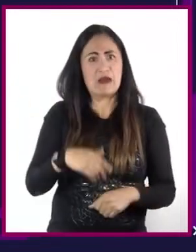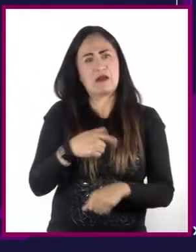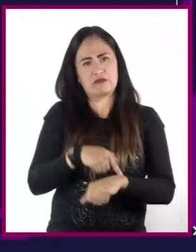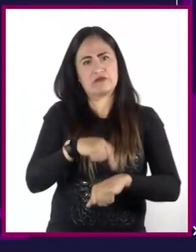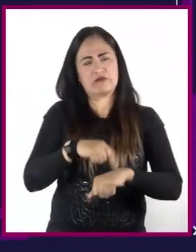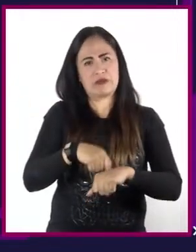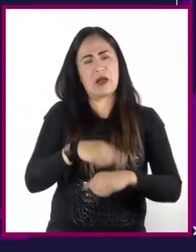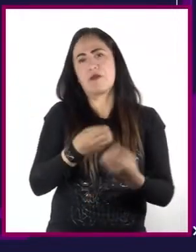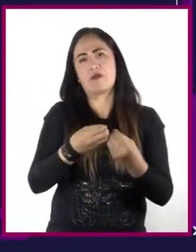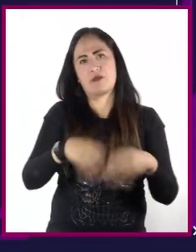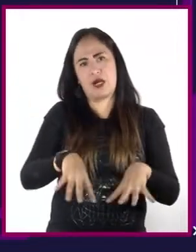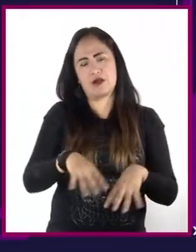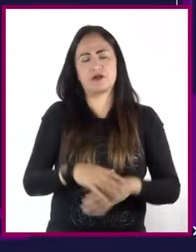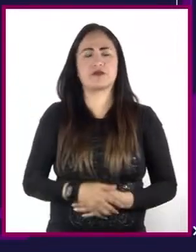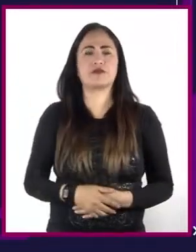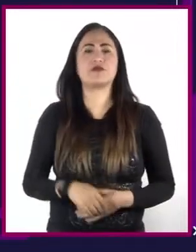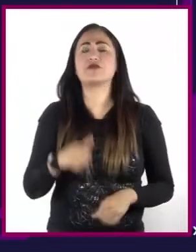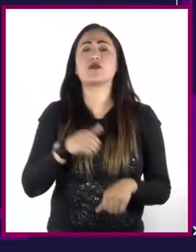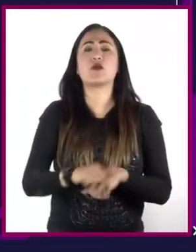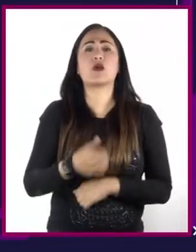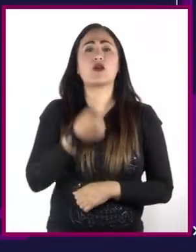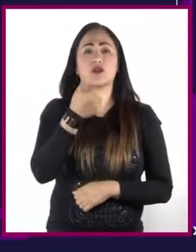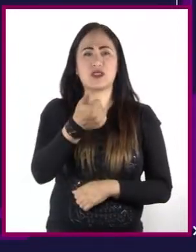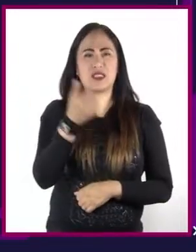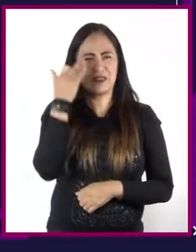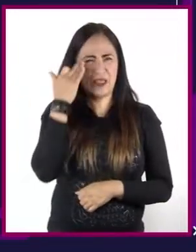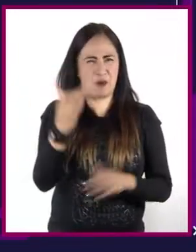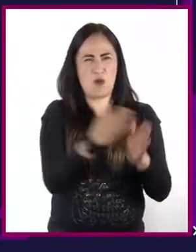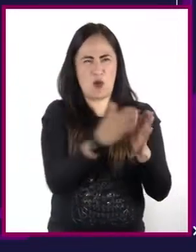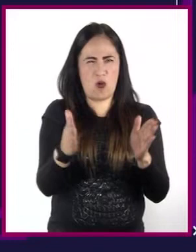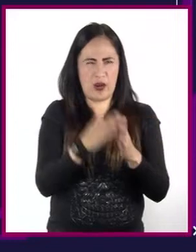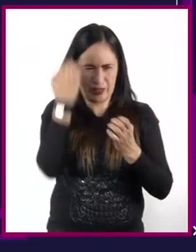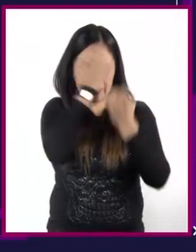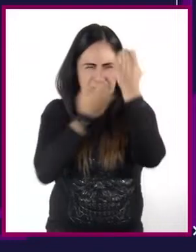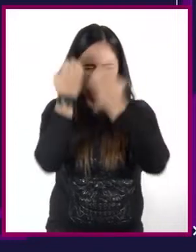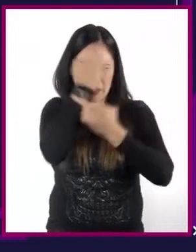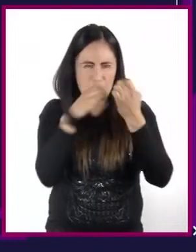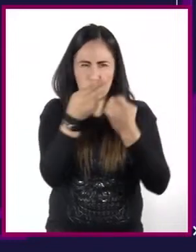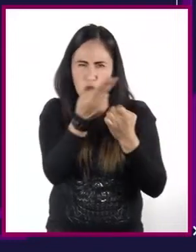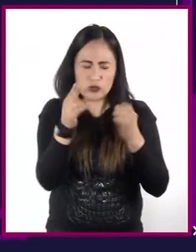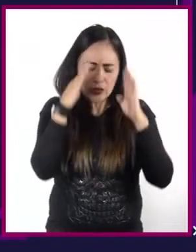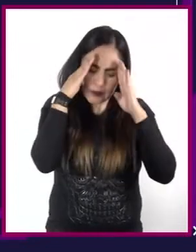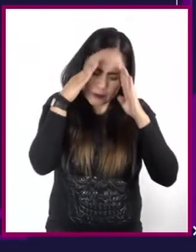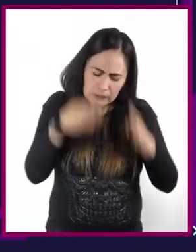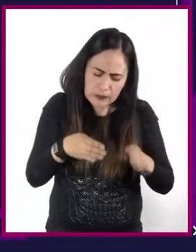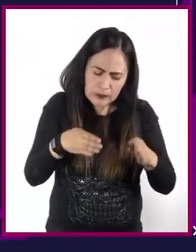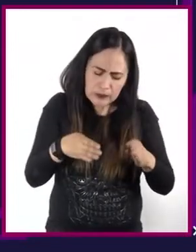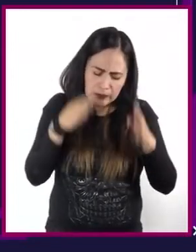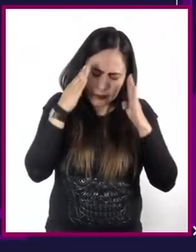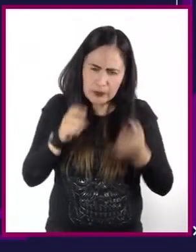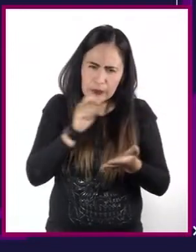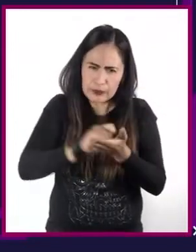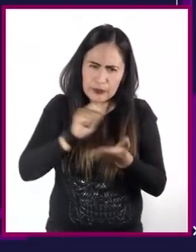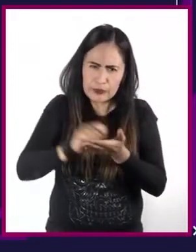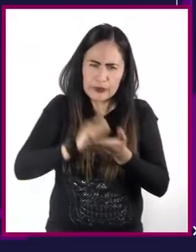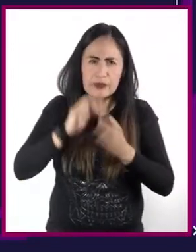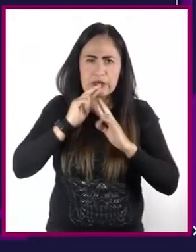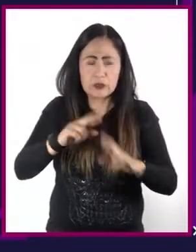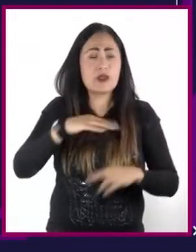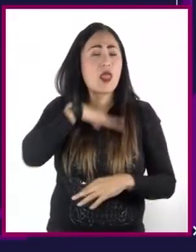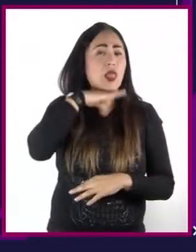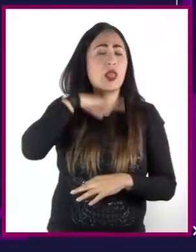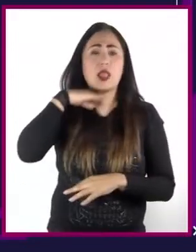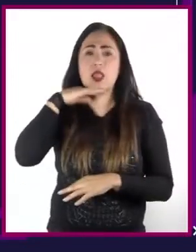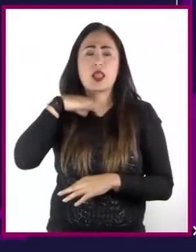Durante la prueba, 6. Enfóquense en contestar la prueba. No se distraigan. El tiempo para